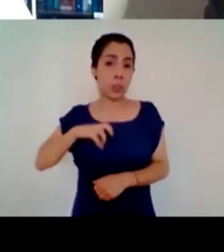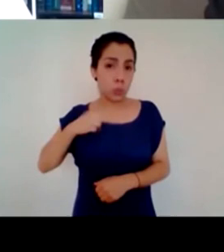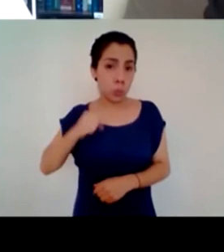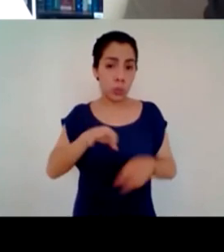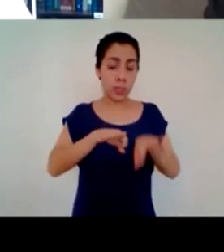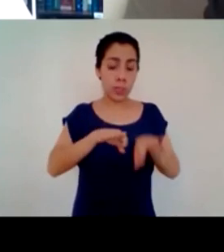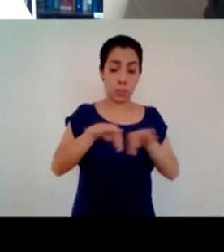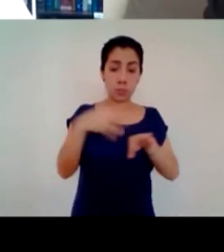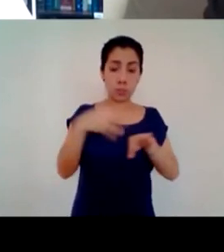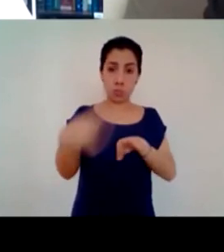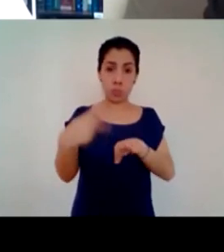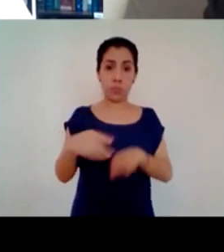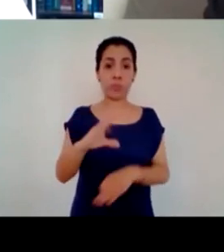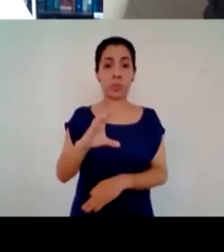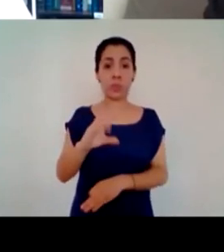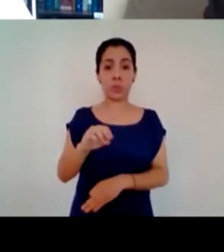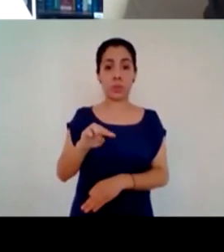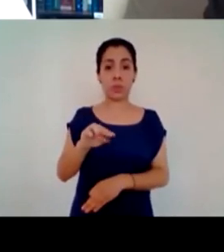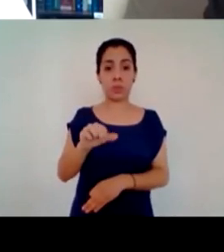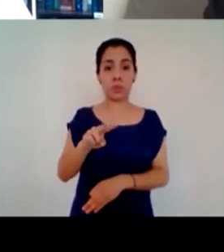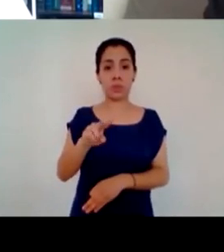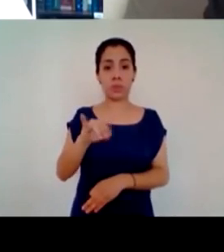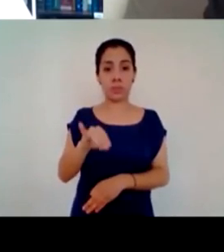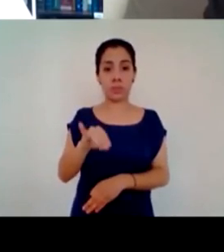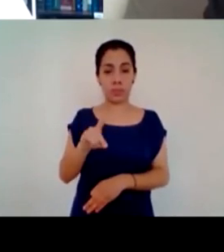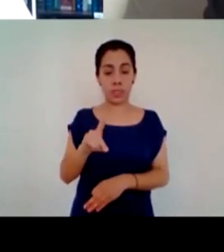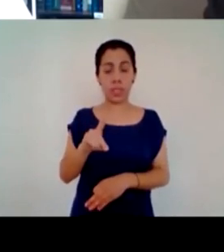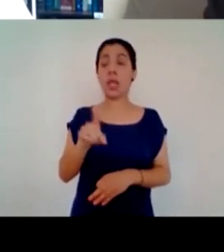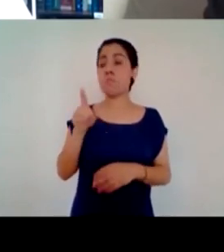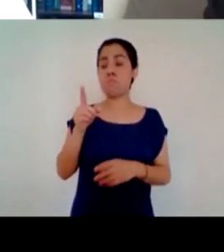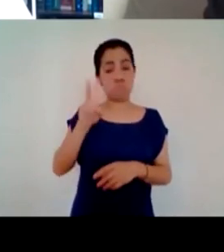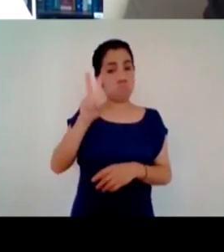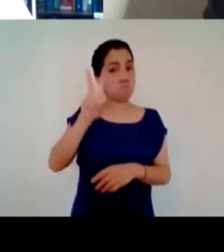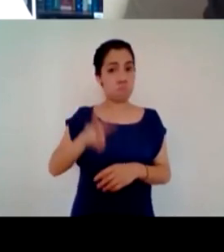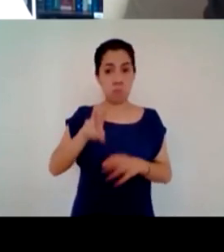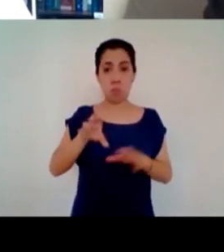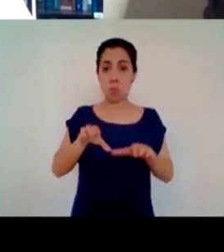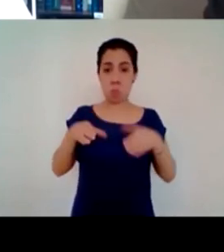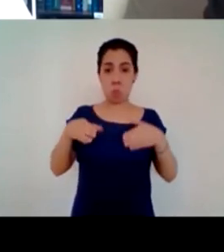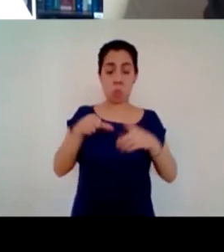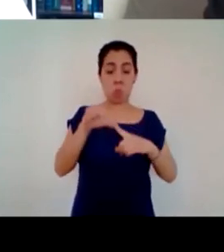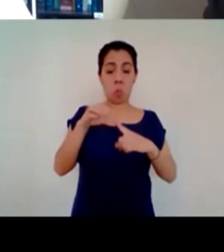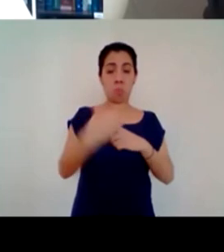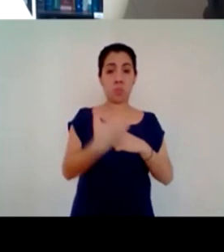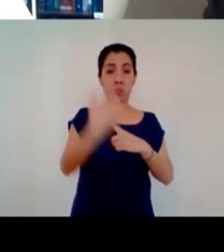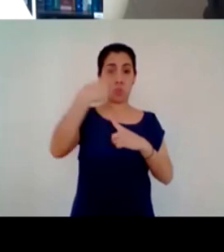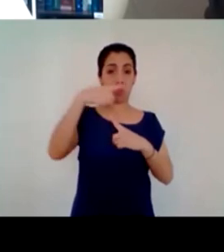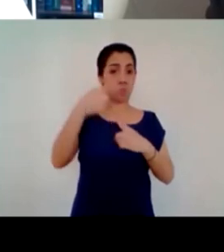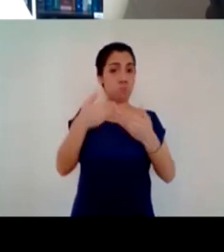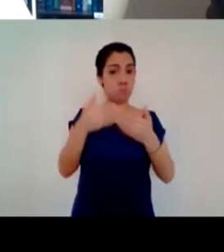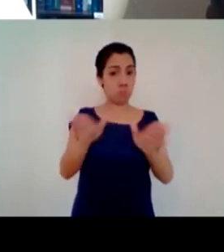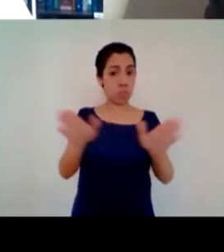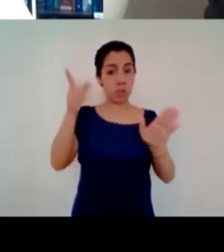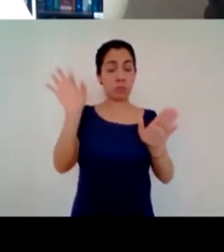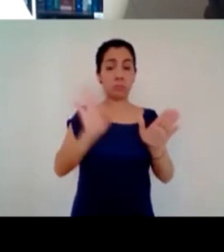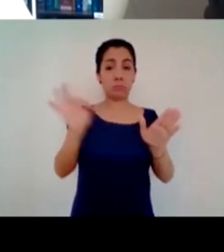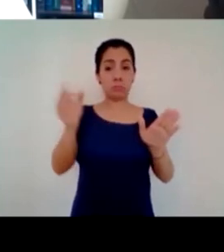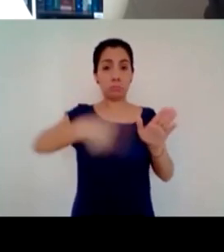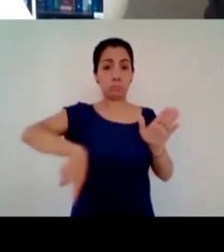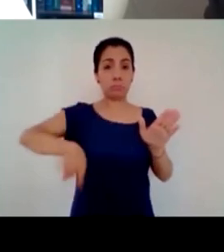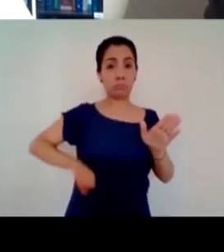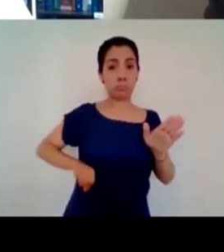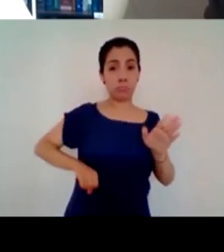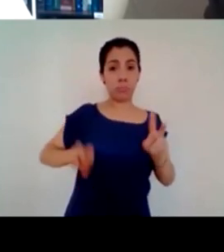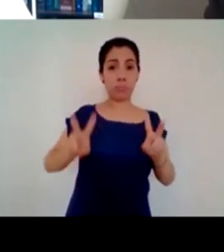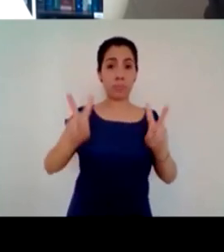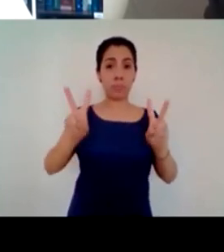la CONADIC es una comisión de puertas abiertas, todos están invitados para cualquier tema que les sea de interés, Quisiera